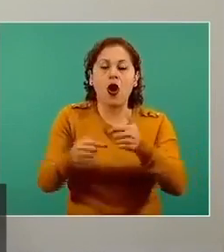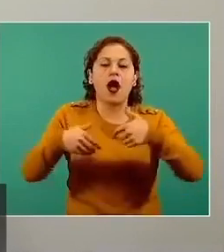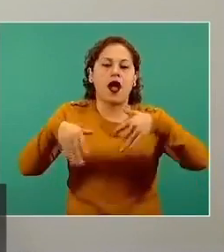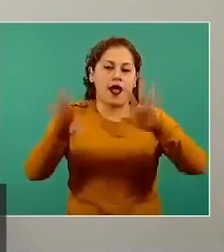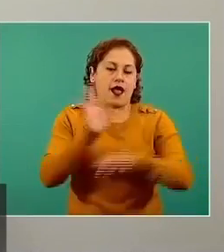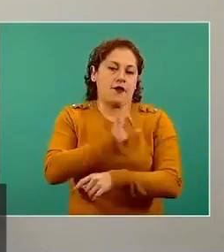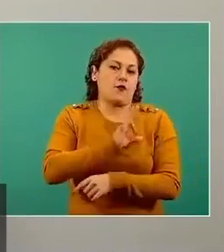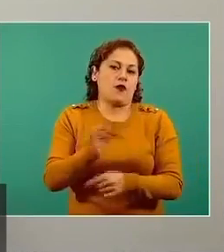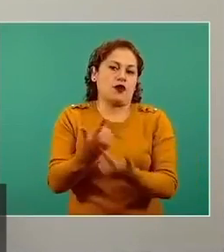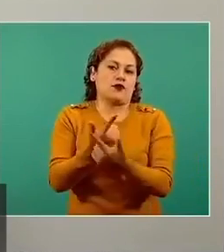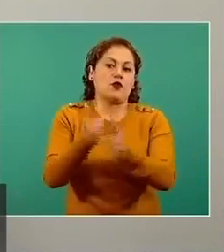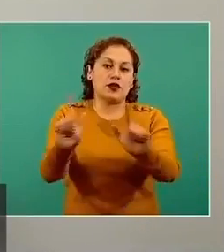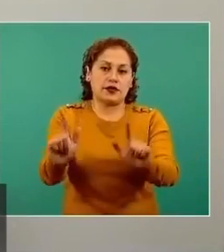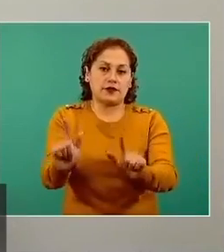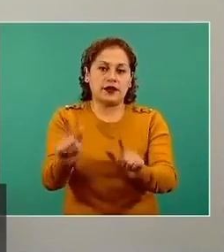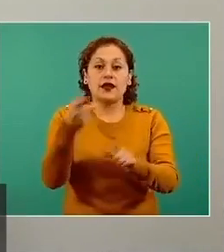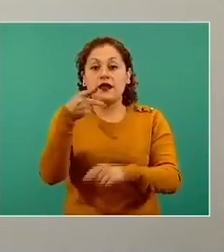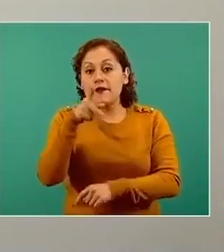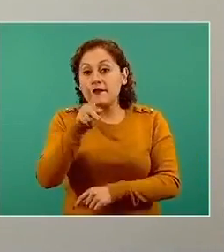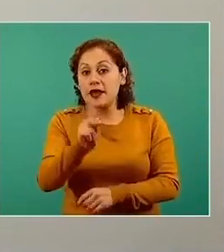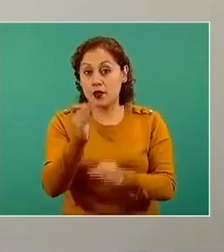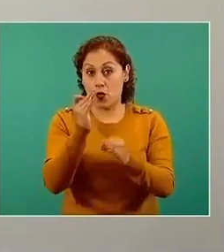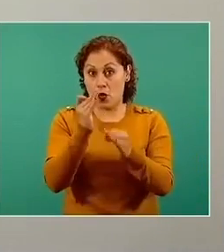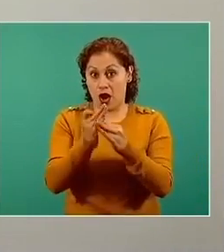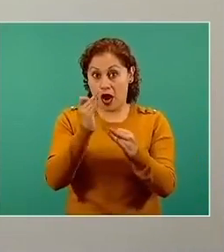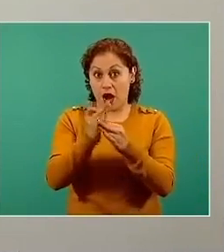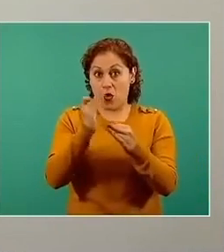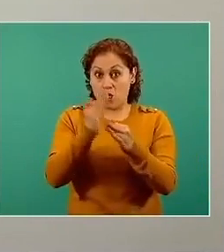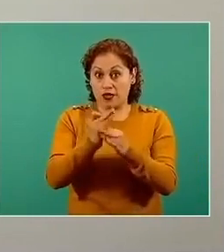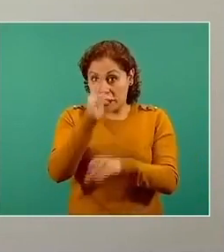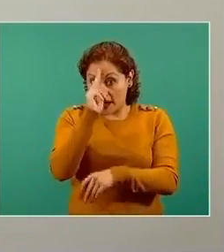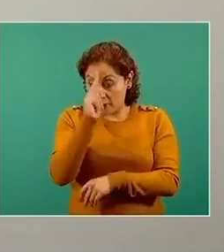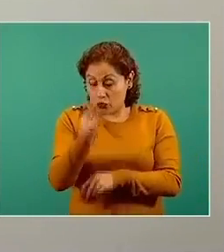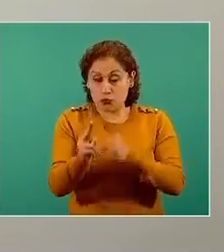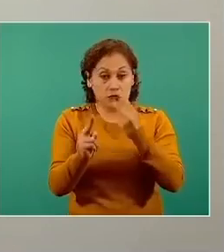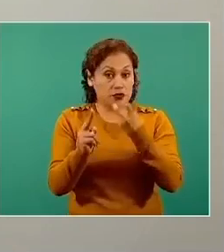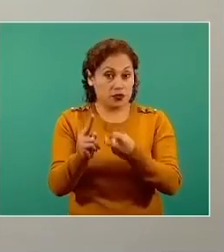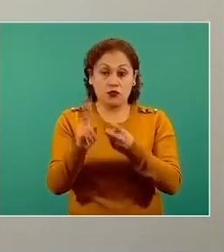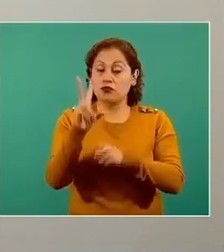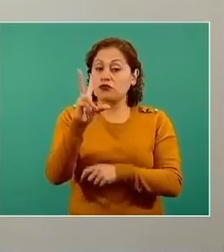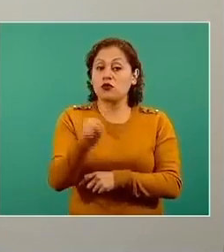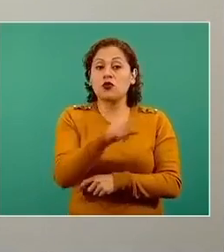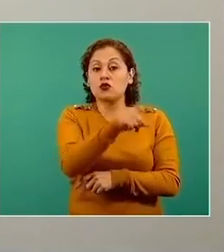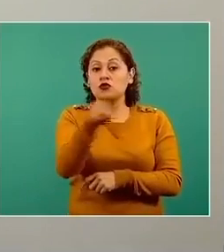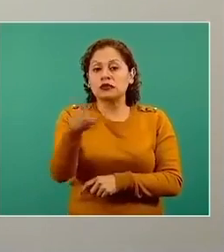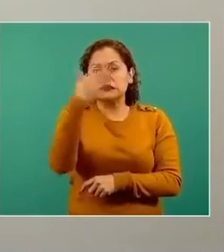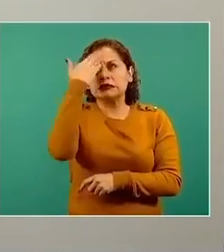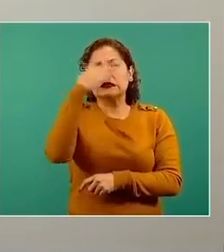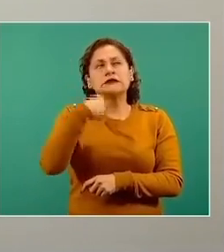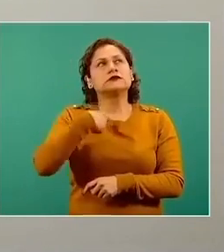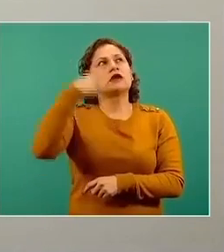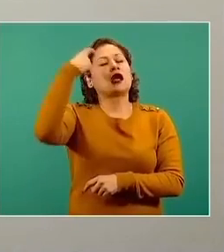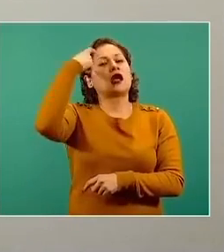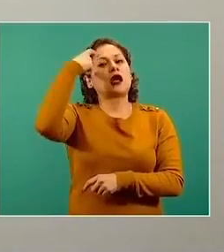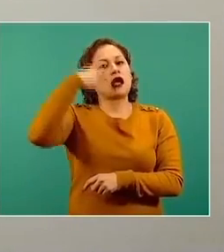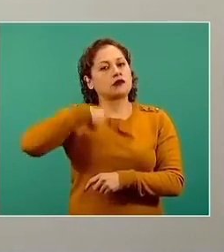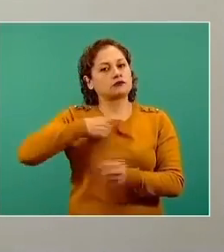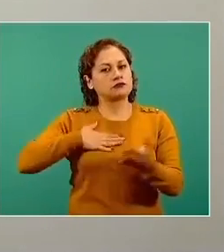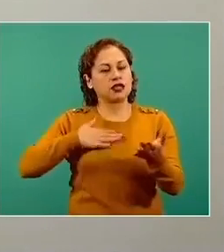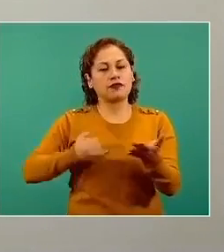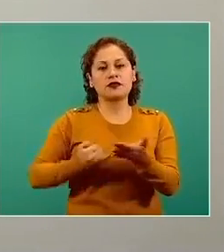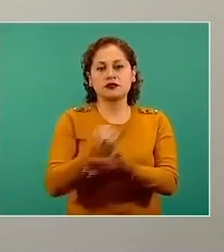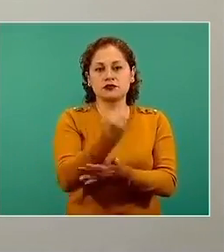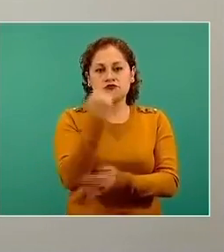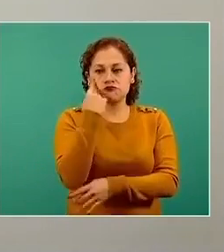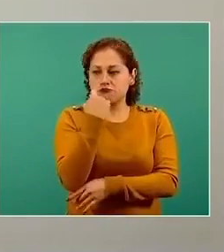y 194.710 muertes, 200 más que las reportadas el sábado. Bajo este panorama, el funcionario en conferencia